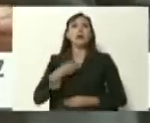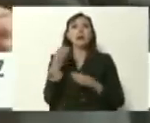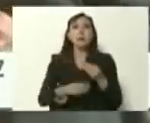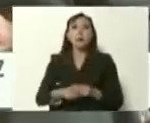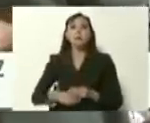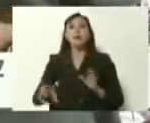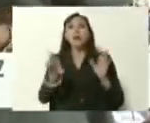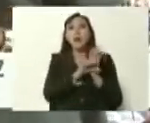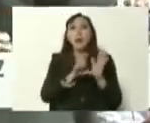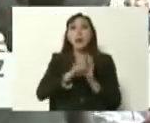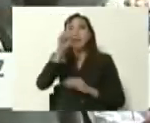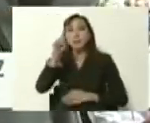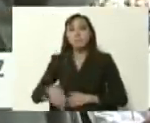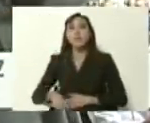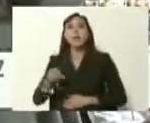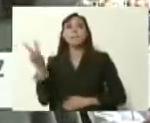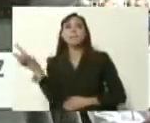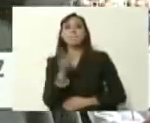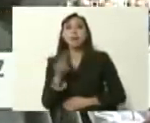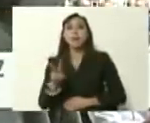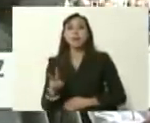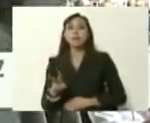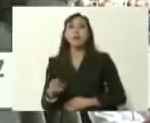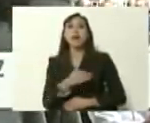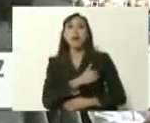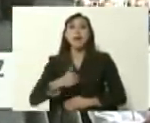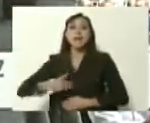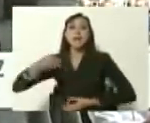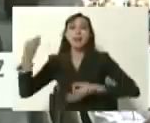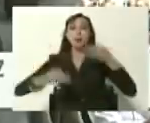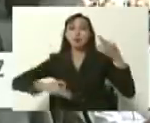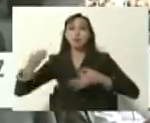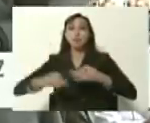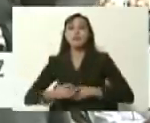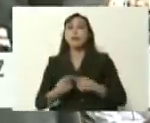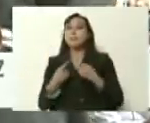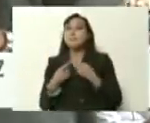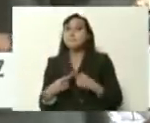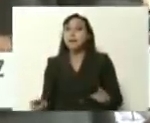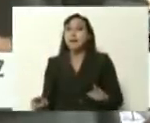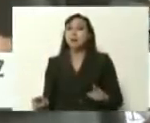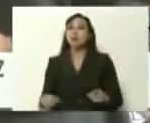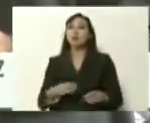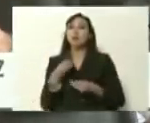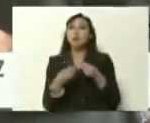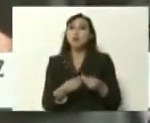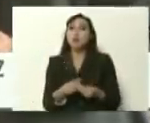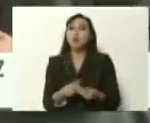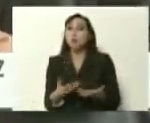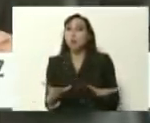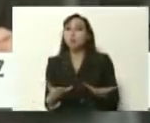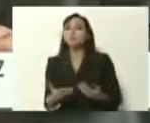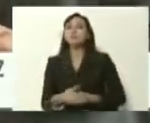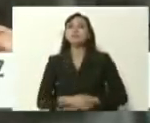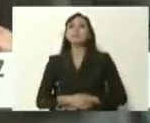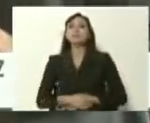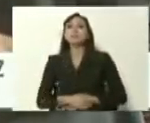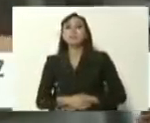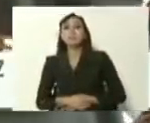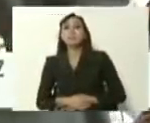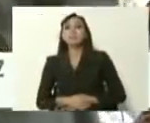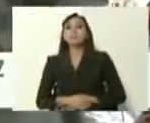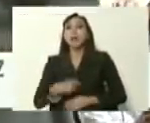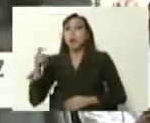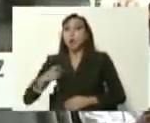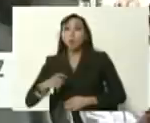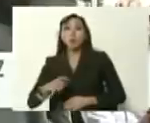las naciones y en Venezuela anhela justicia, pero la justicia no cae del cielo. Las naciones justas no caen